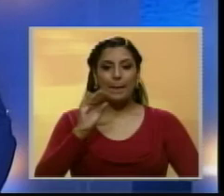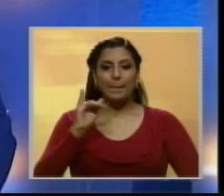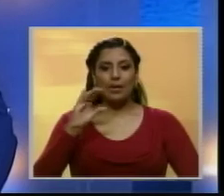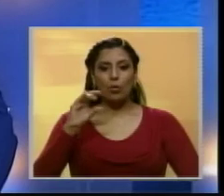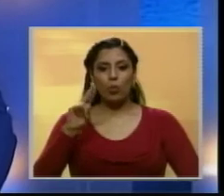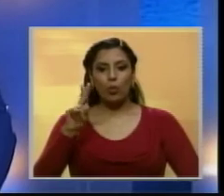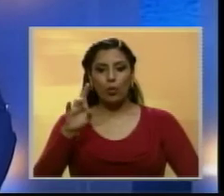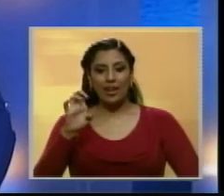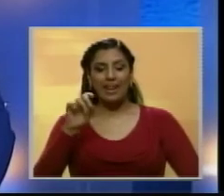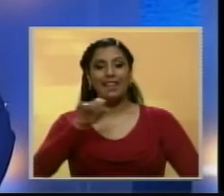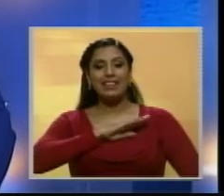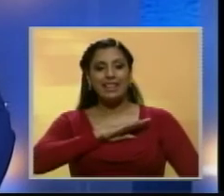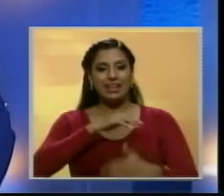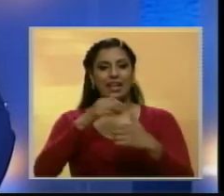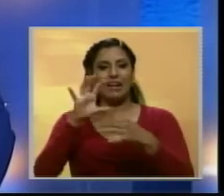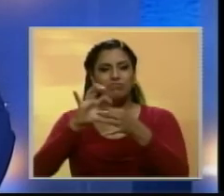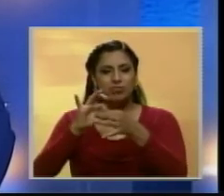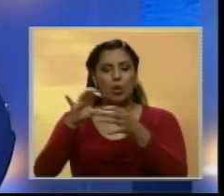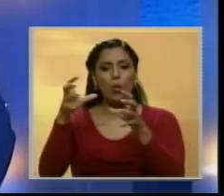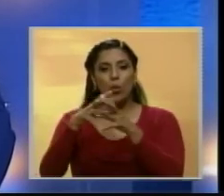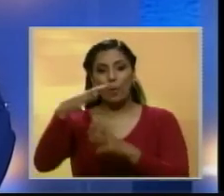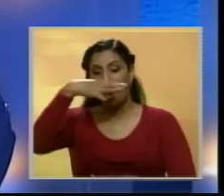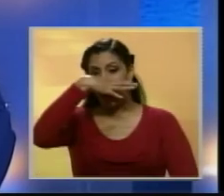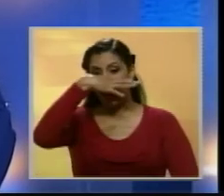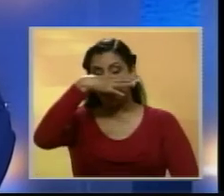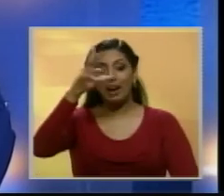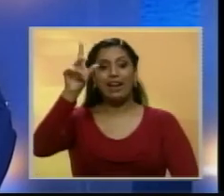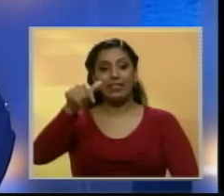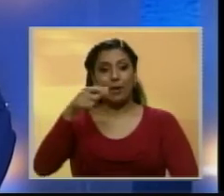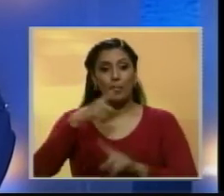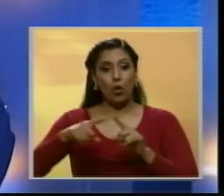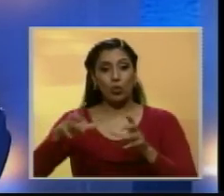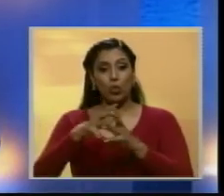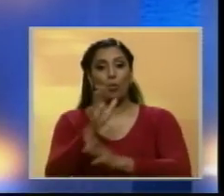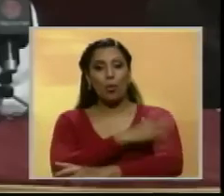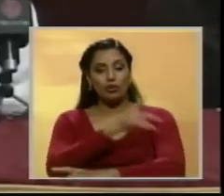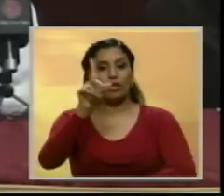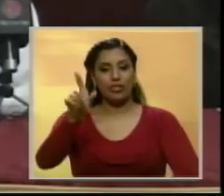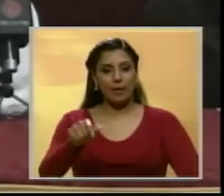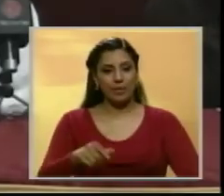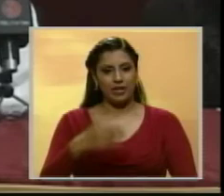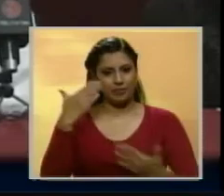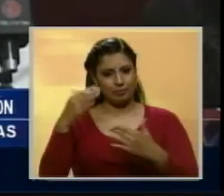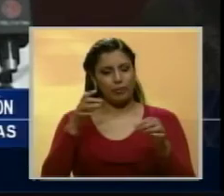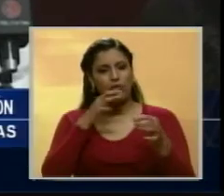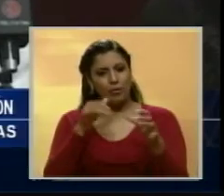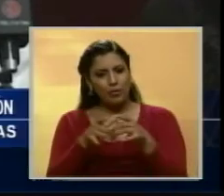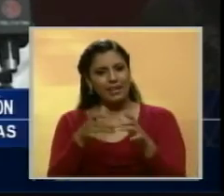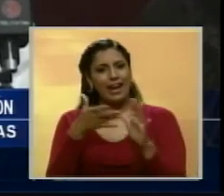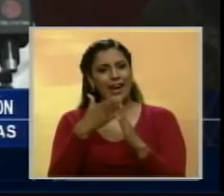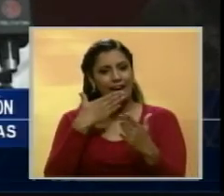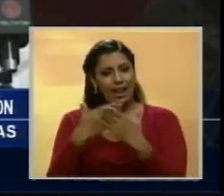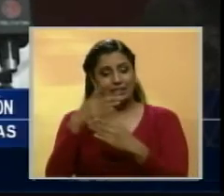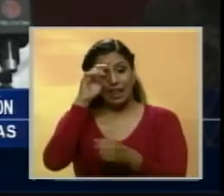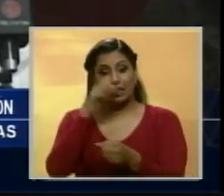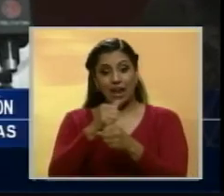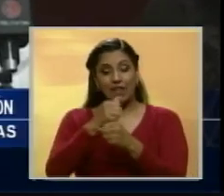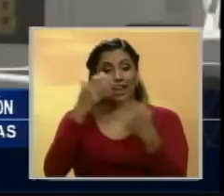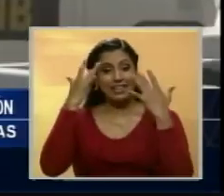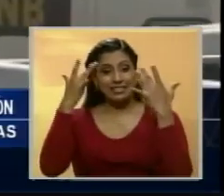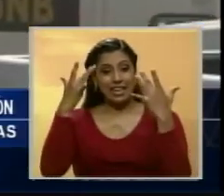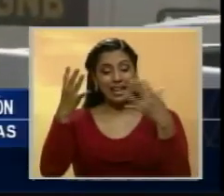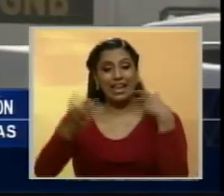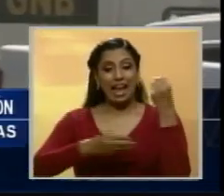Picure, sostenía lazos que la vinculaban con grupos paramilitares y de extrema derecha. Rodríguez Chacín informó que gracias a los trabajos de